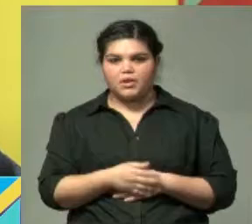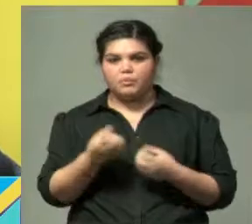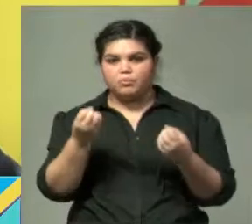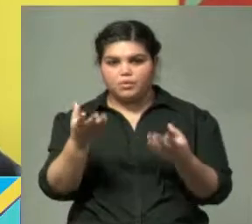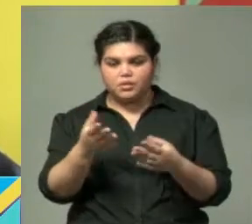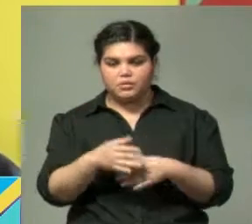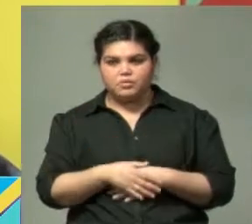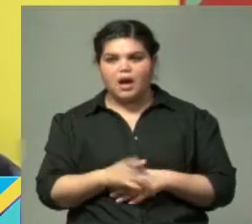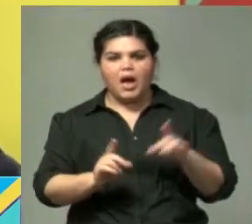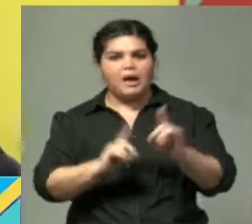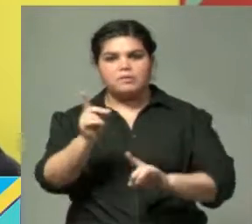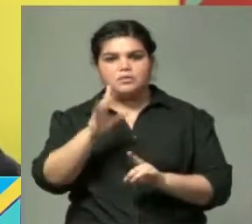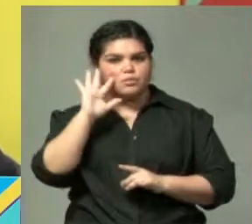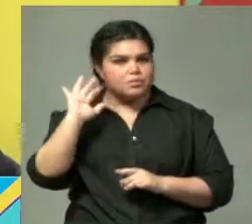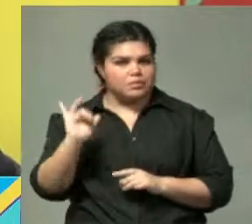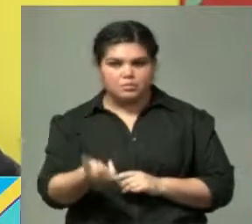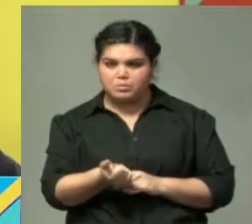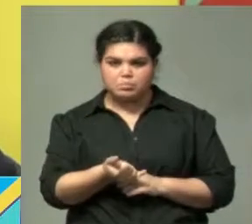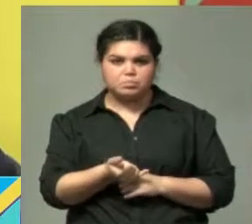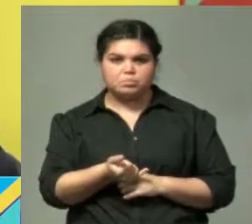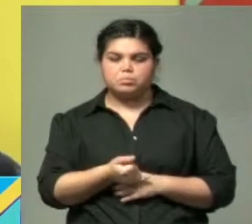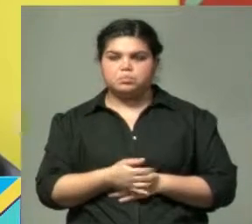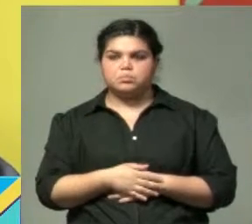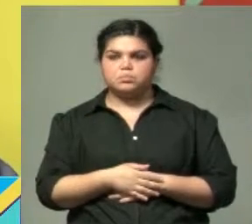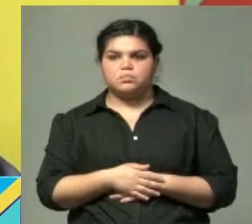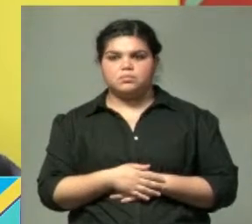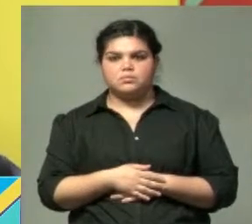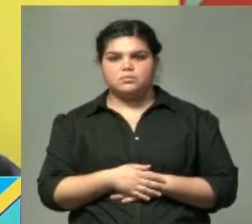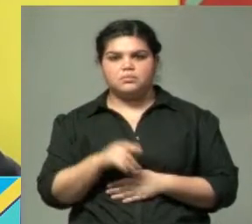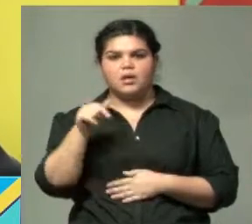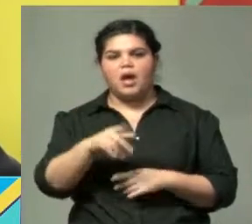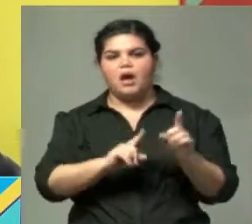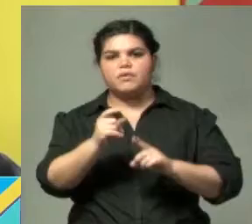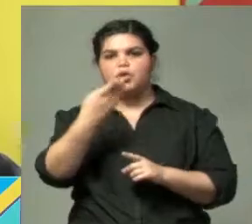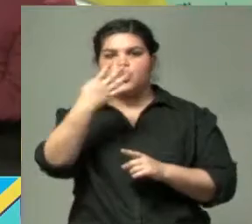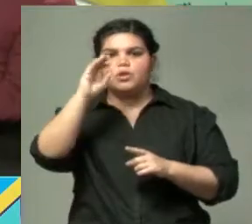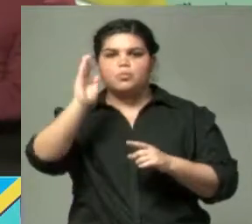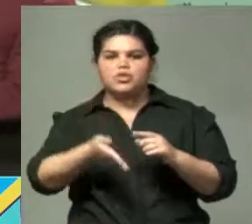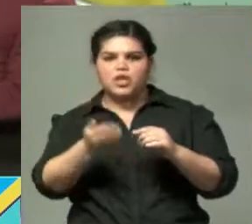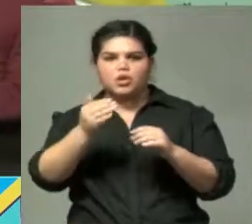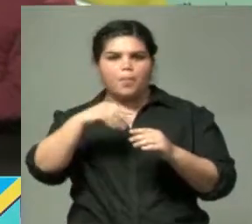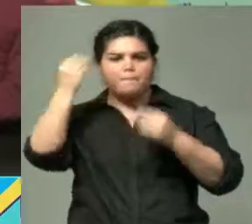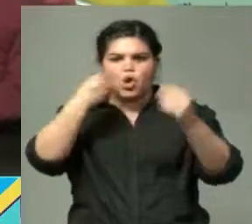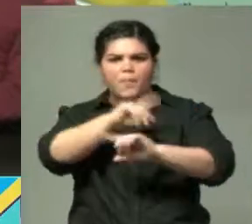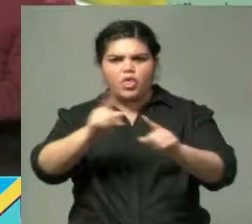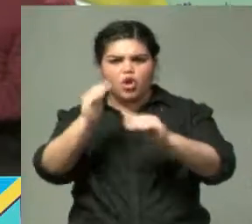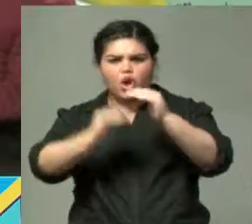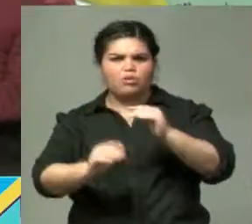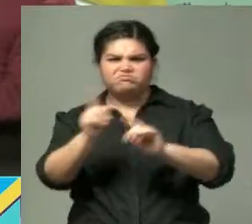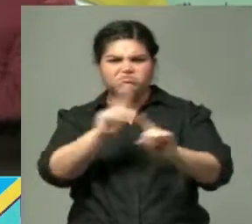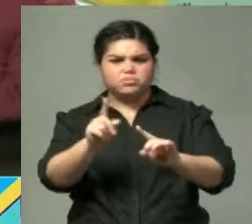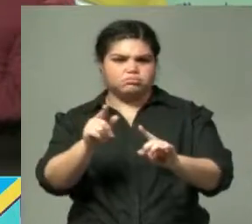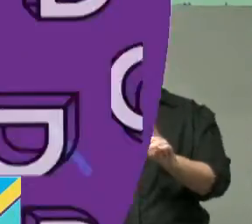se ve, o por ahí como vos decías, no es que uno dice, bueno, estamos por debajo del 4% y no nos preocupa. Sí, nos preocupa